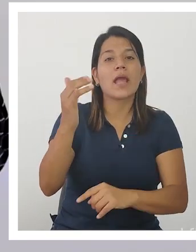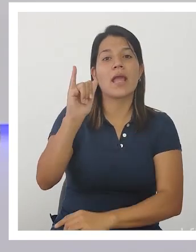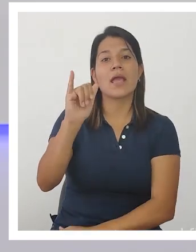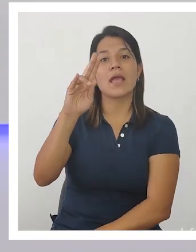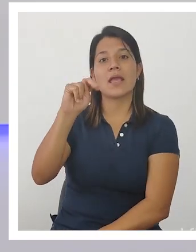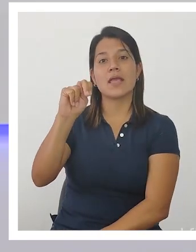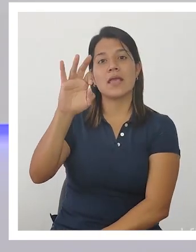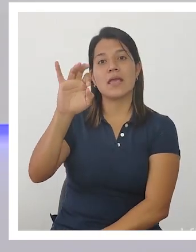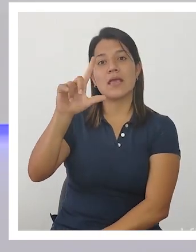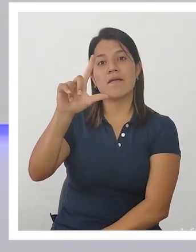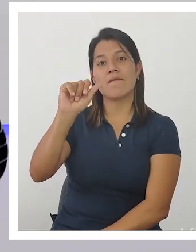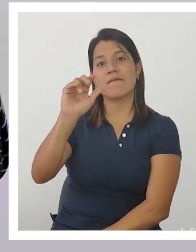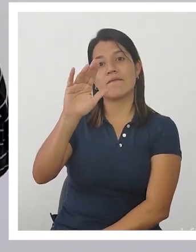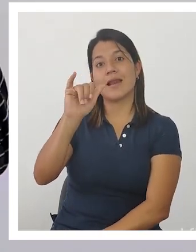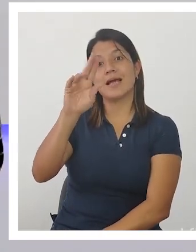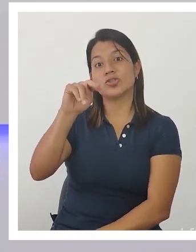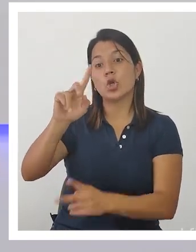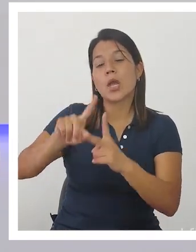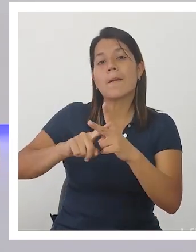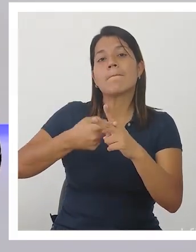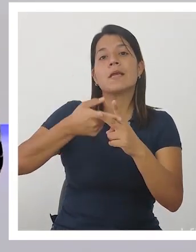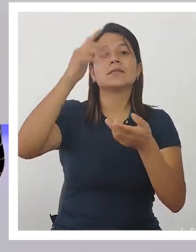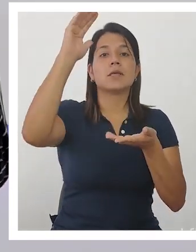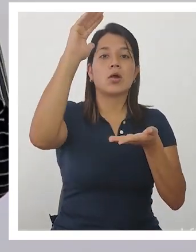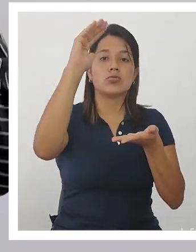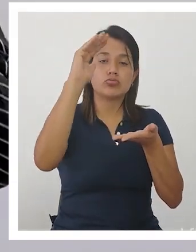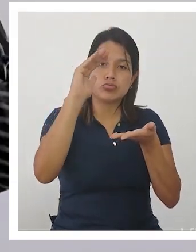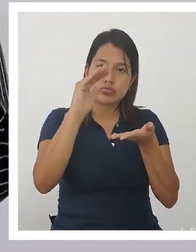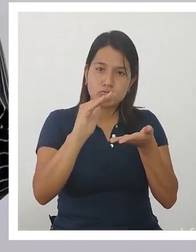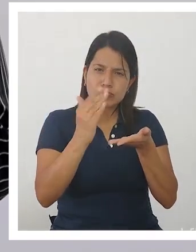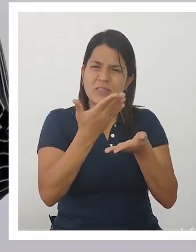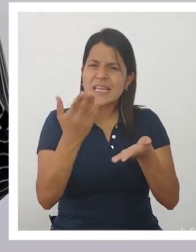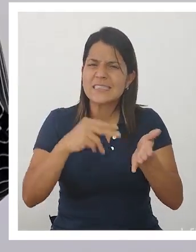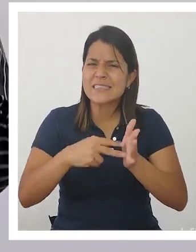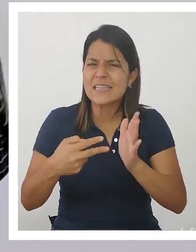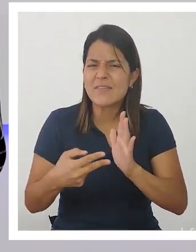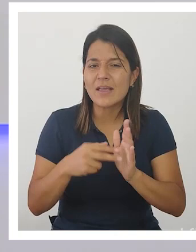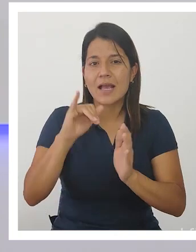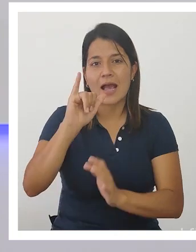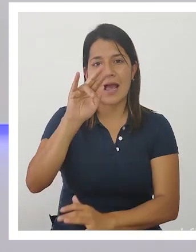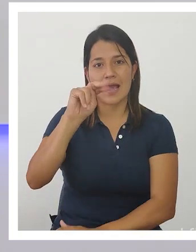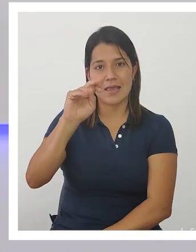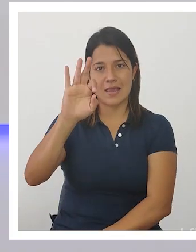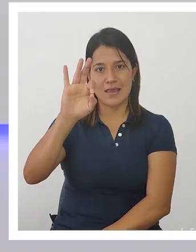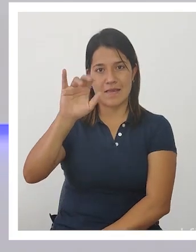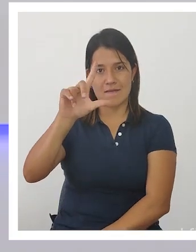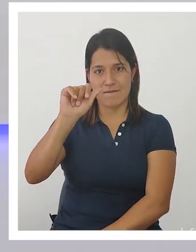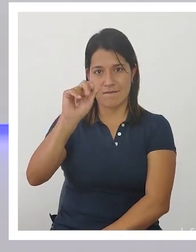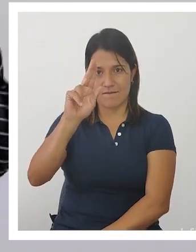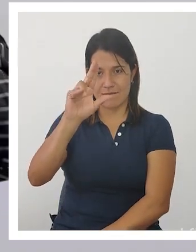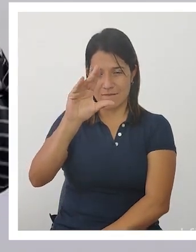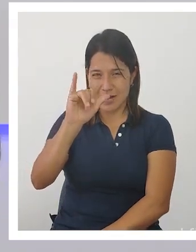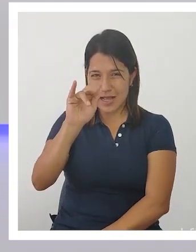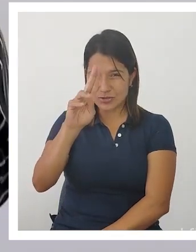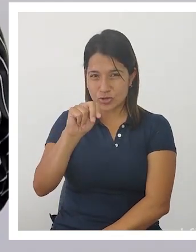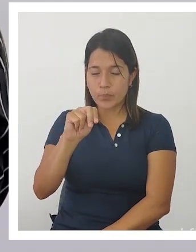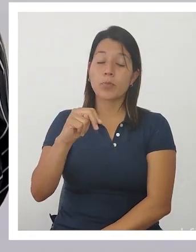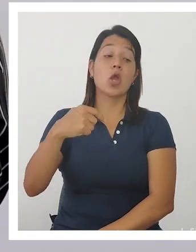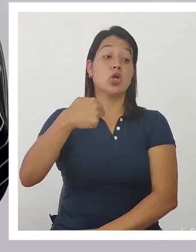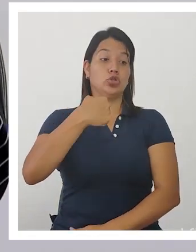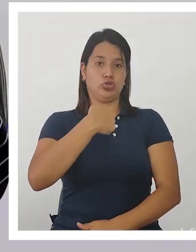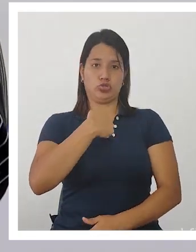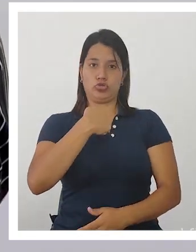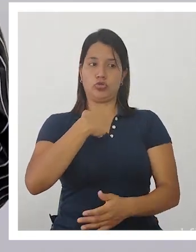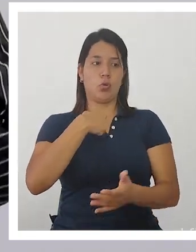Pero ¿qué es la inflación como tal? La inflación es, yo gano lo mismo todos los meses, 15 y 30, me llega el